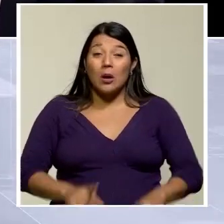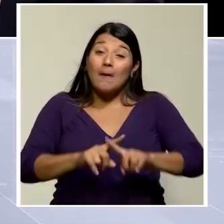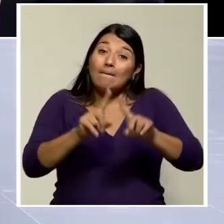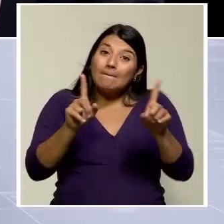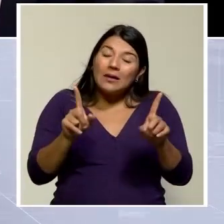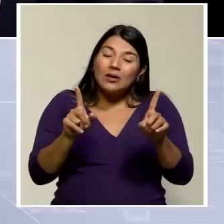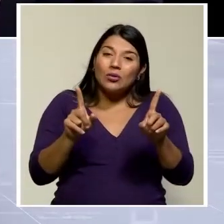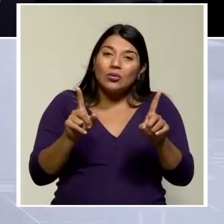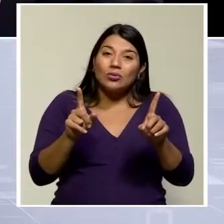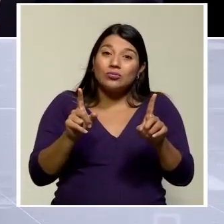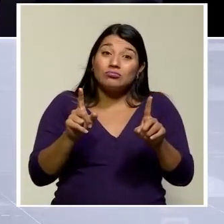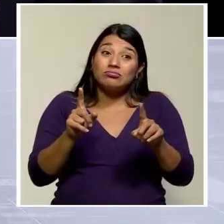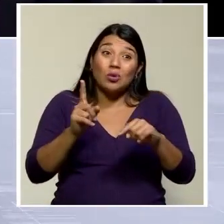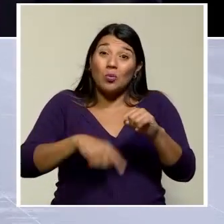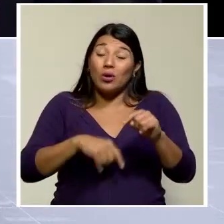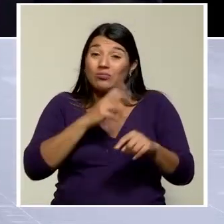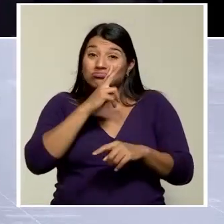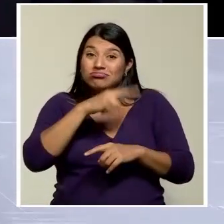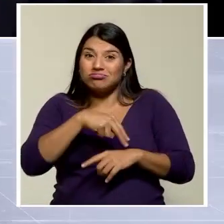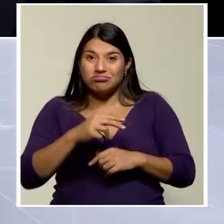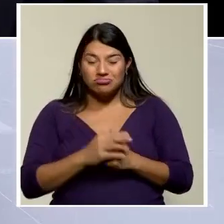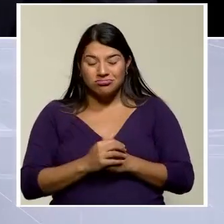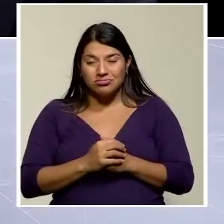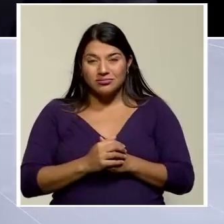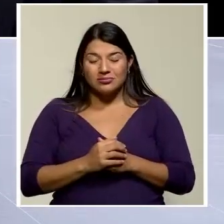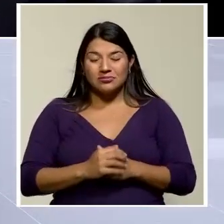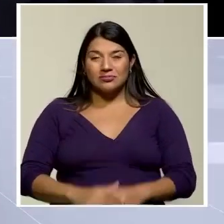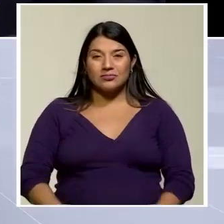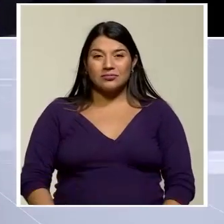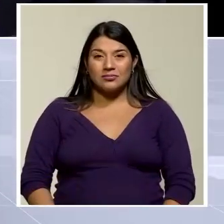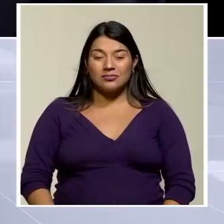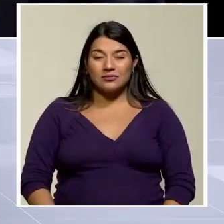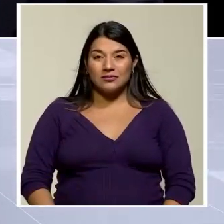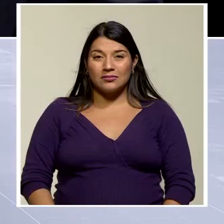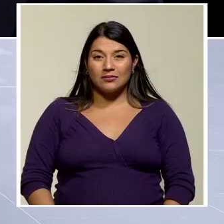pero no se puede tapar el sol con un dedo.